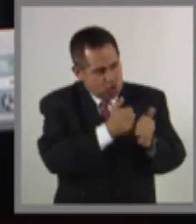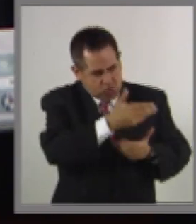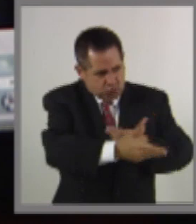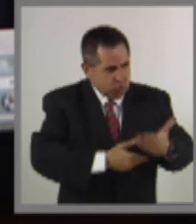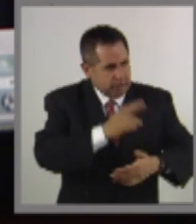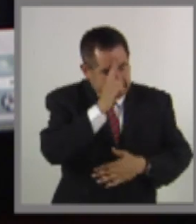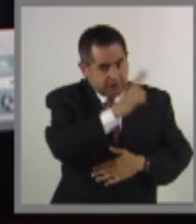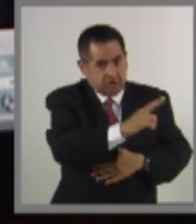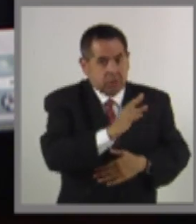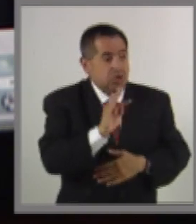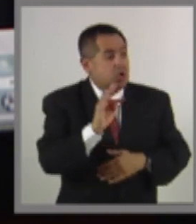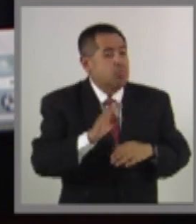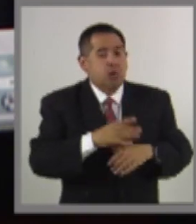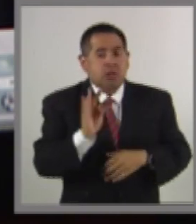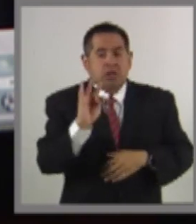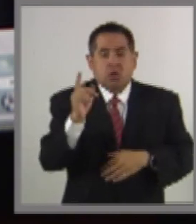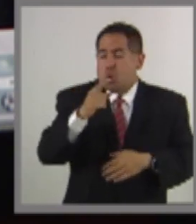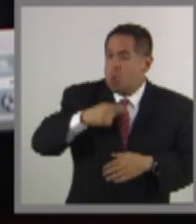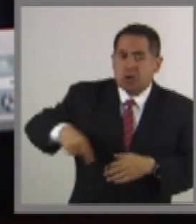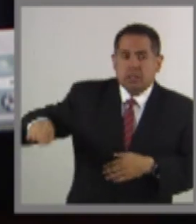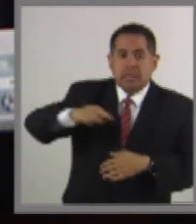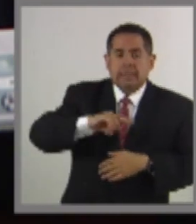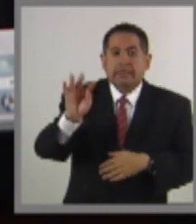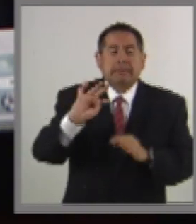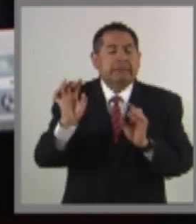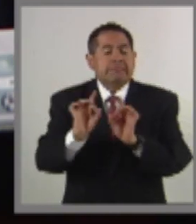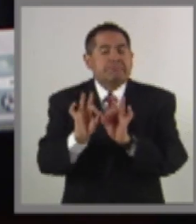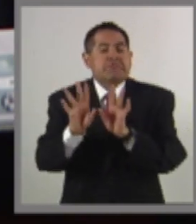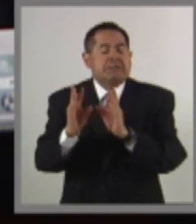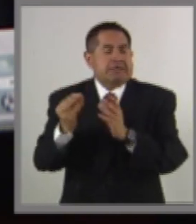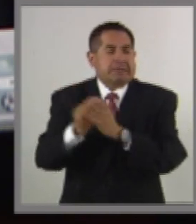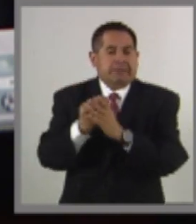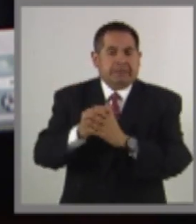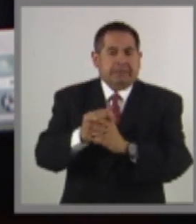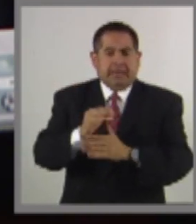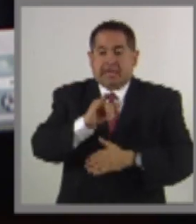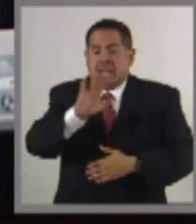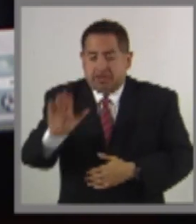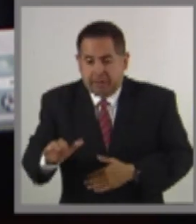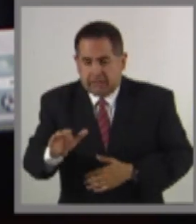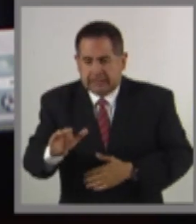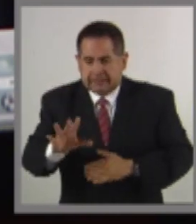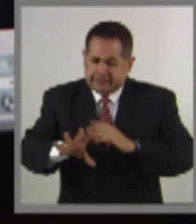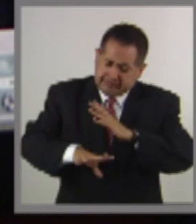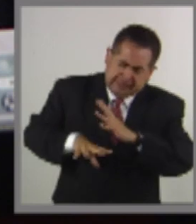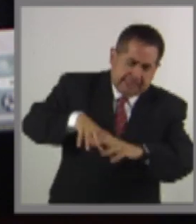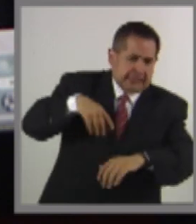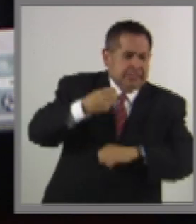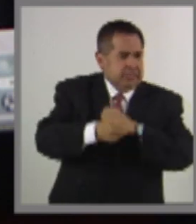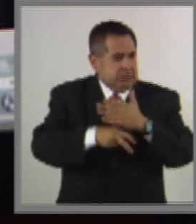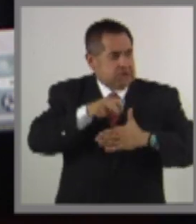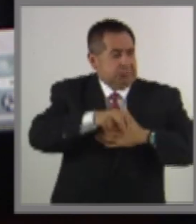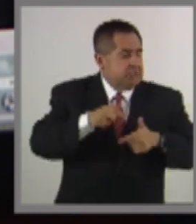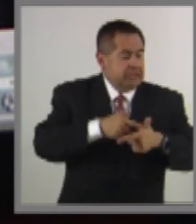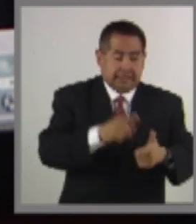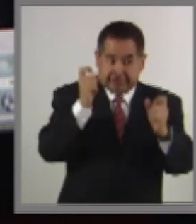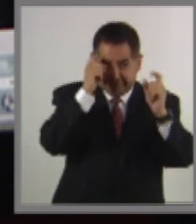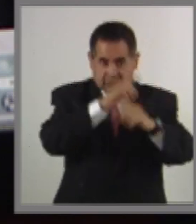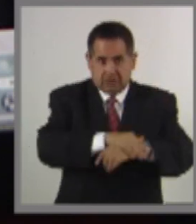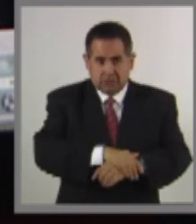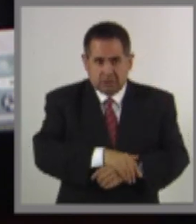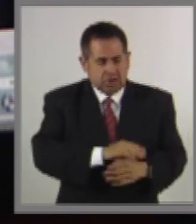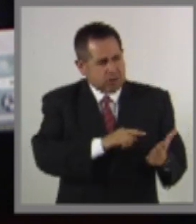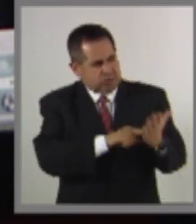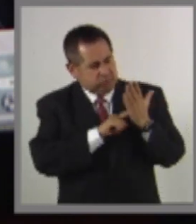porque cualquiera de nosotros puede tener algo similar y no es fácil superarlo. Yo lo pongo de ejemplo con